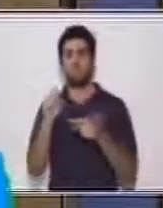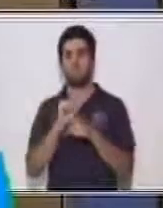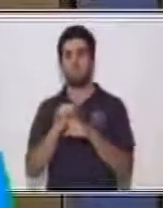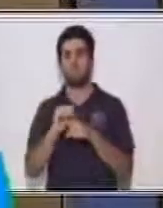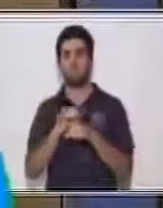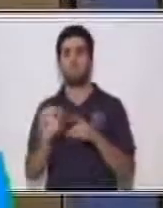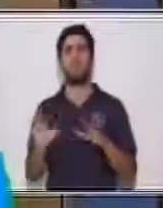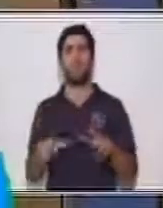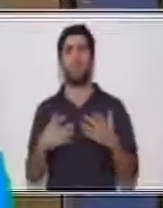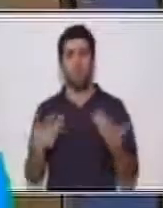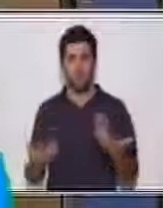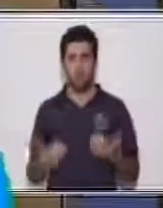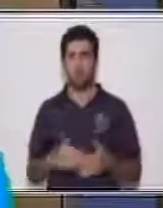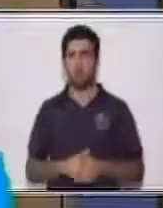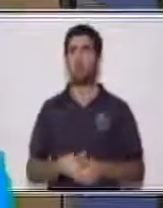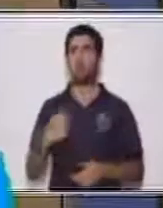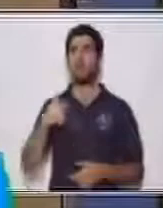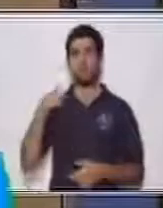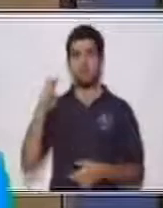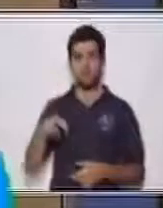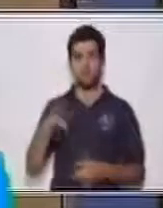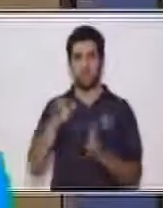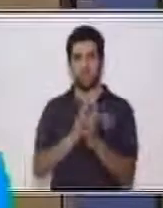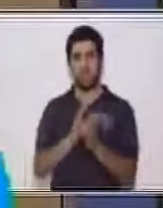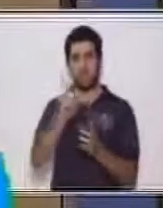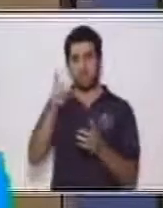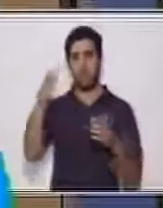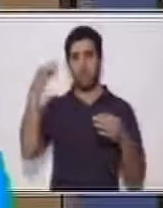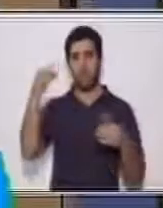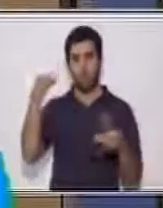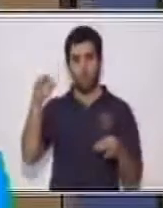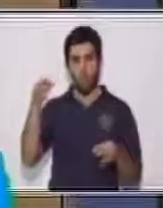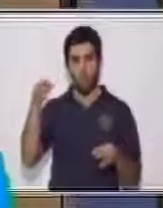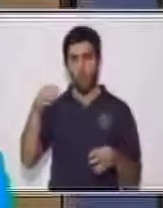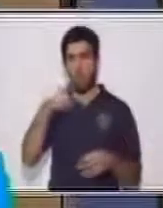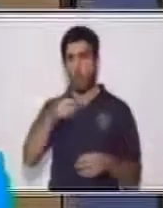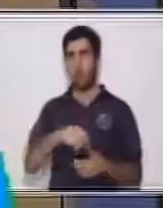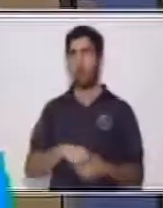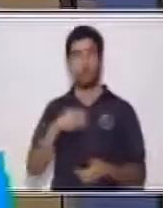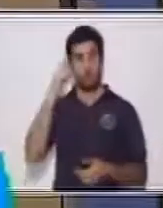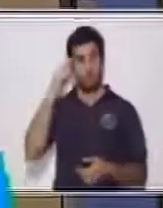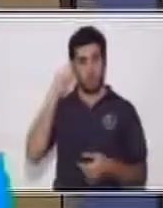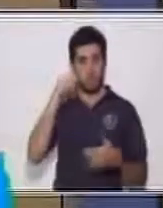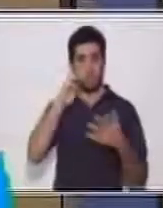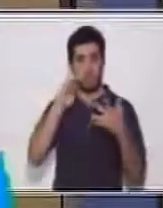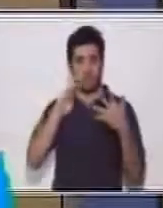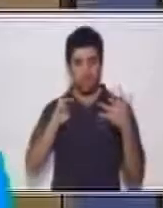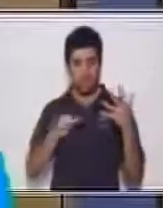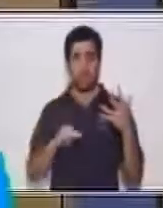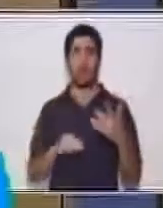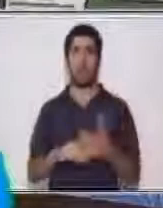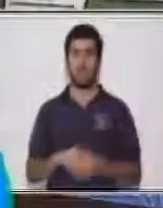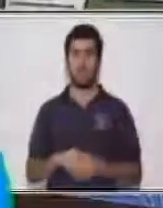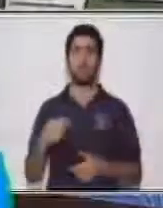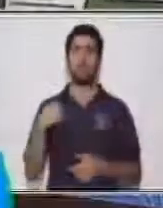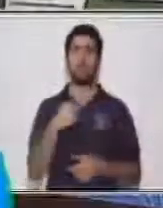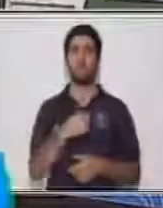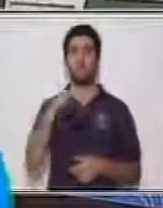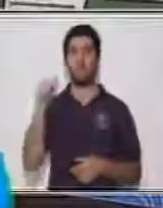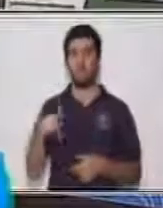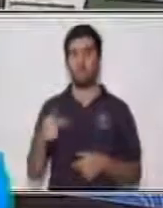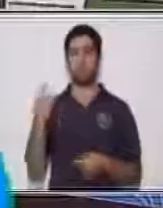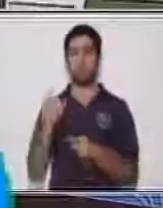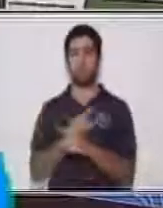en casa? Necesito que tomes una hoja. ¿Te recuerdas que te había pedido que tenías que tener materiales? Pues este es el momento en el que los vamos a